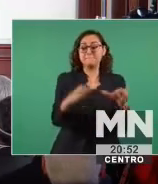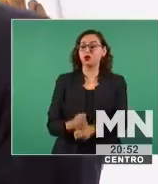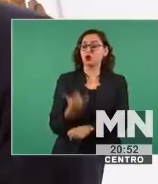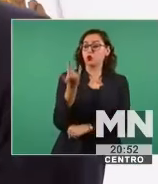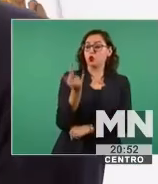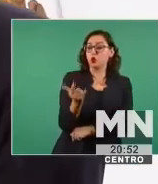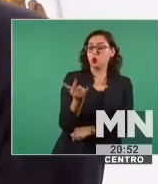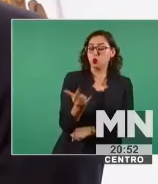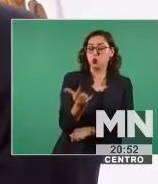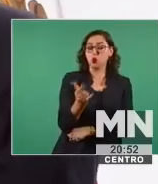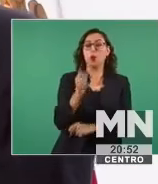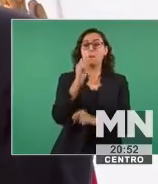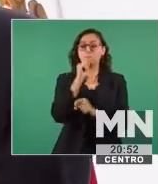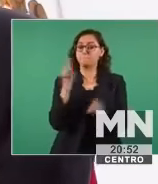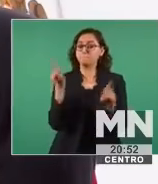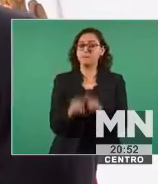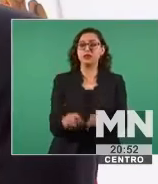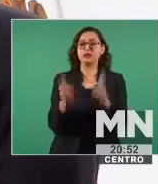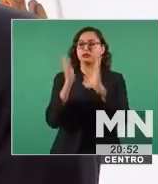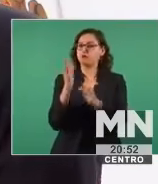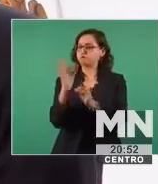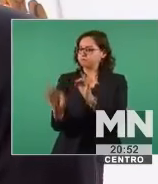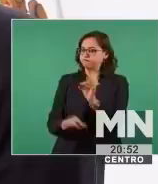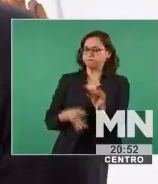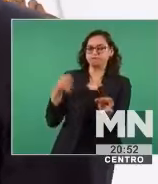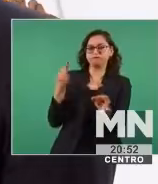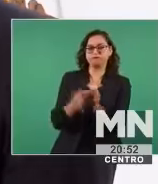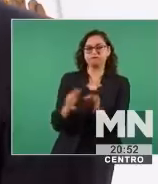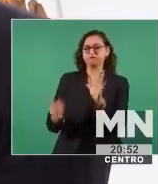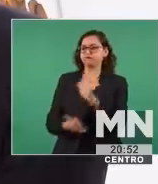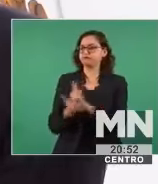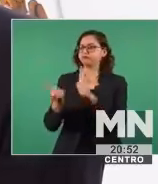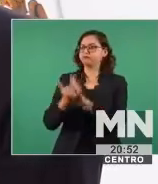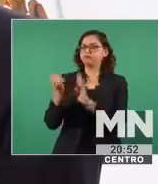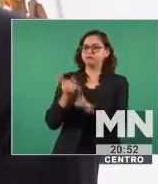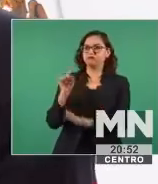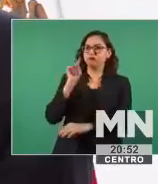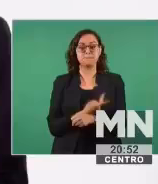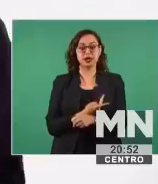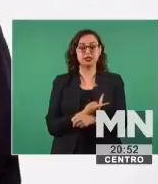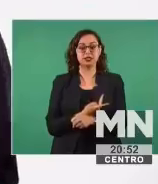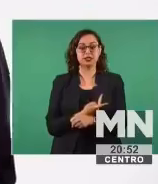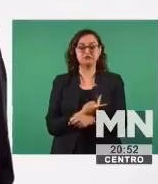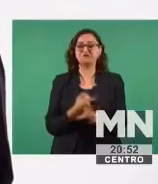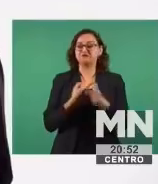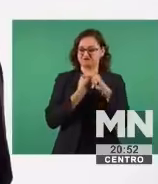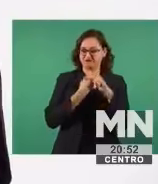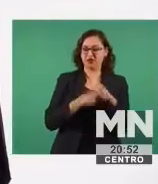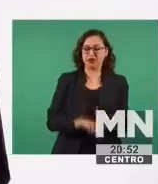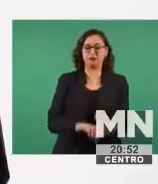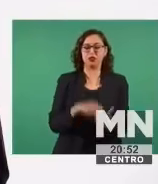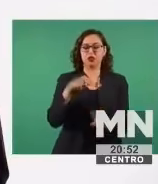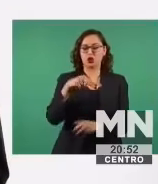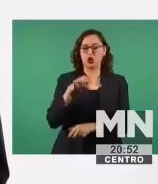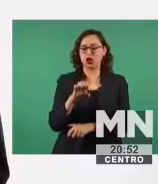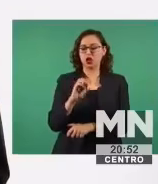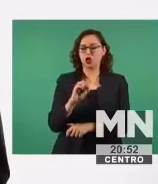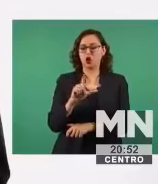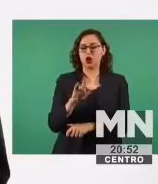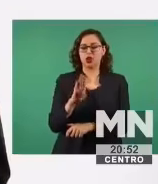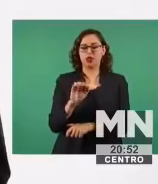6 puntos. Porcentuales el incremento a 6.2. O sea, nadie pensaba que